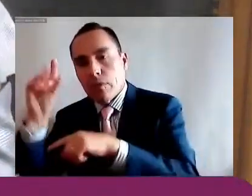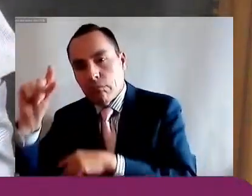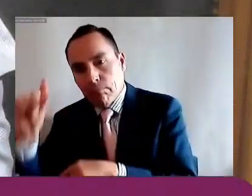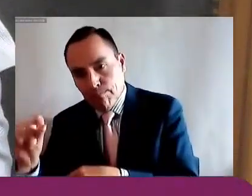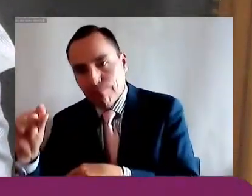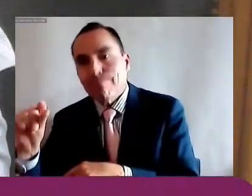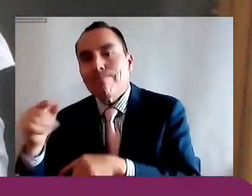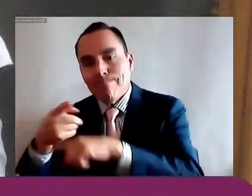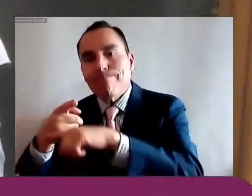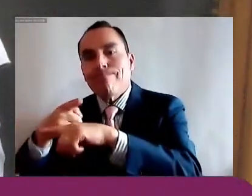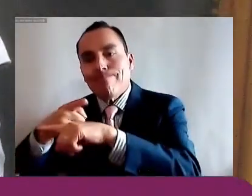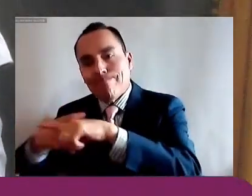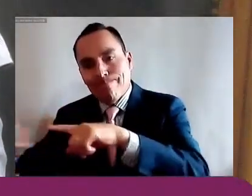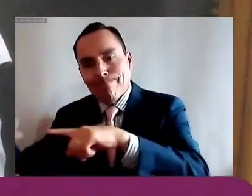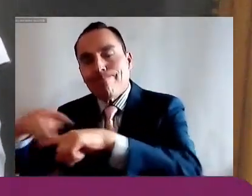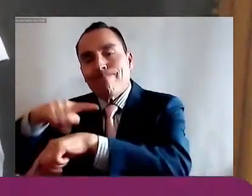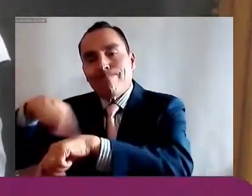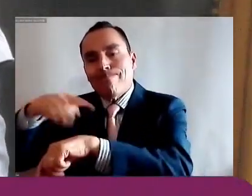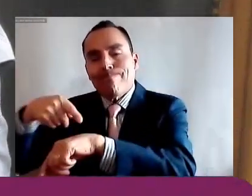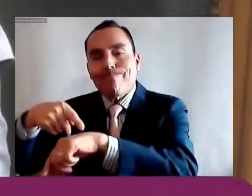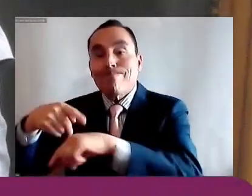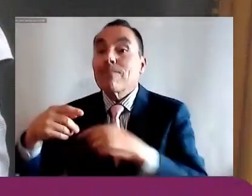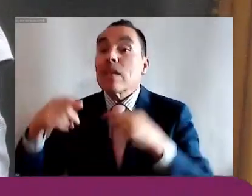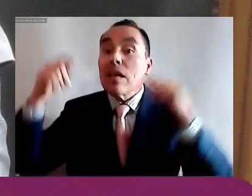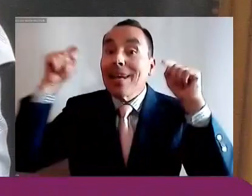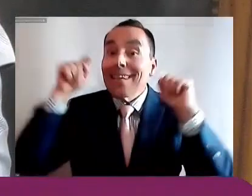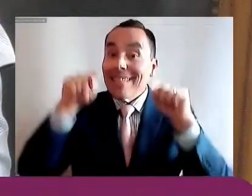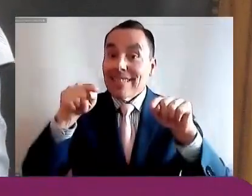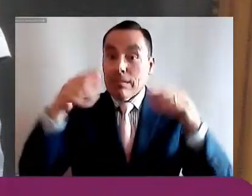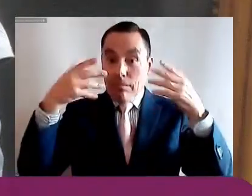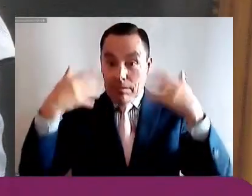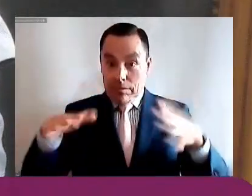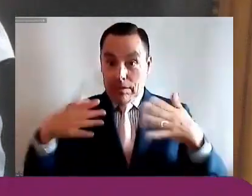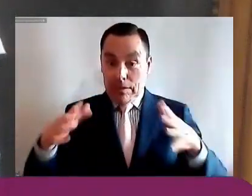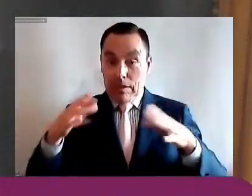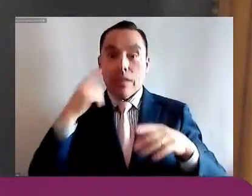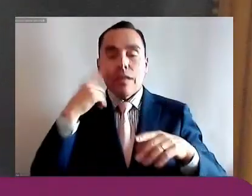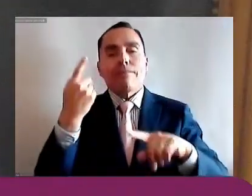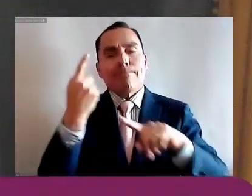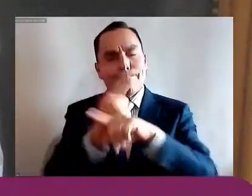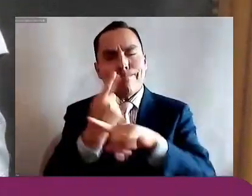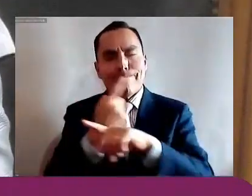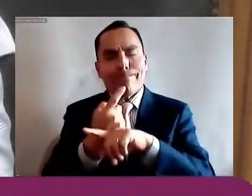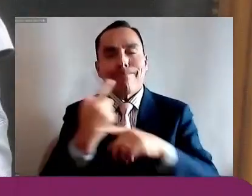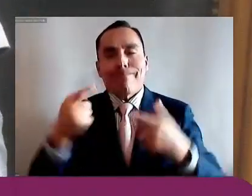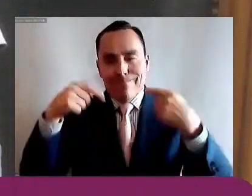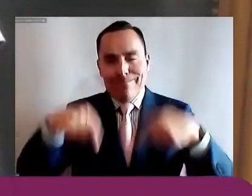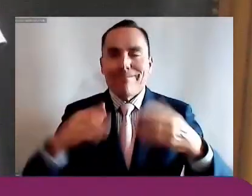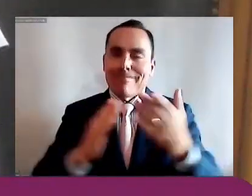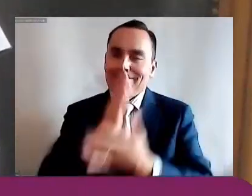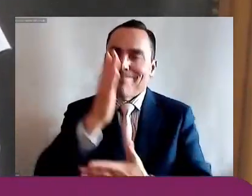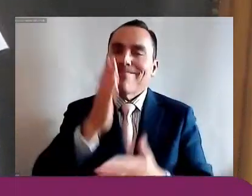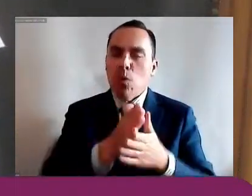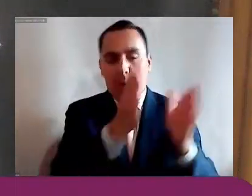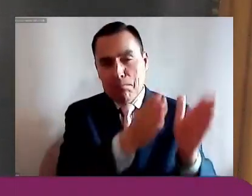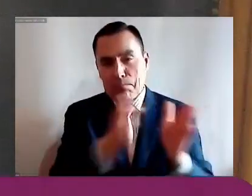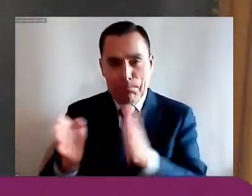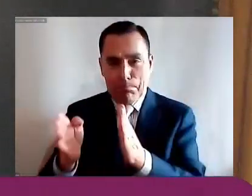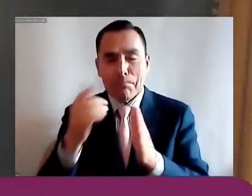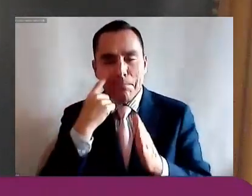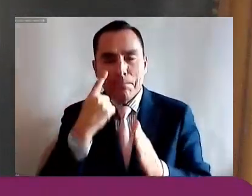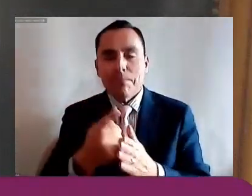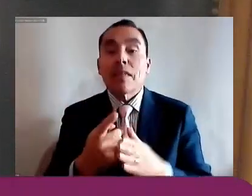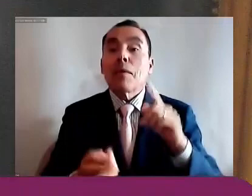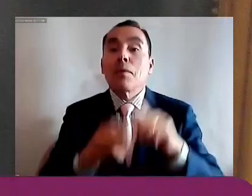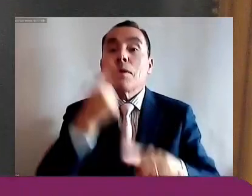En ese contexto que hemos querido en el fondo compartir con ustedes, comenzamos este conversatorio. En la primera parte vamos a